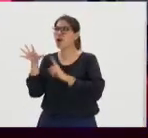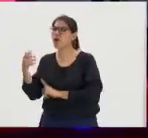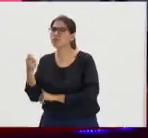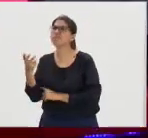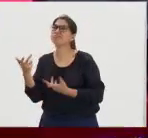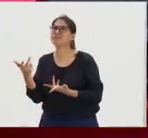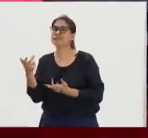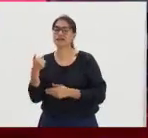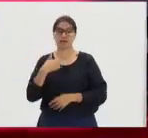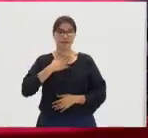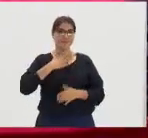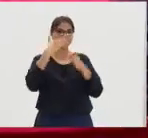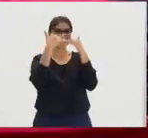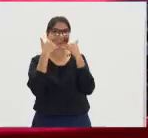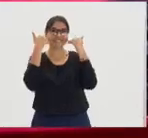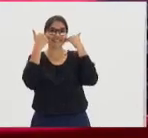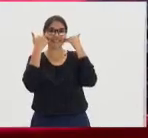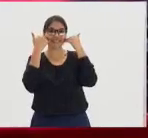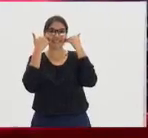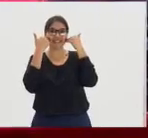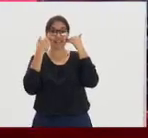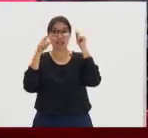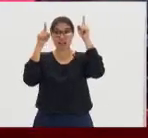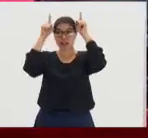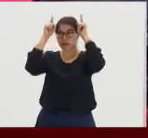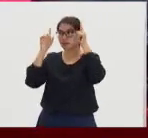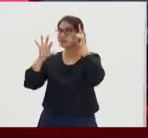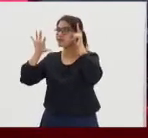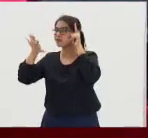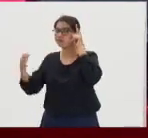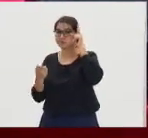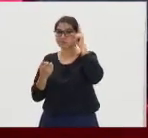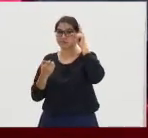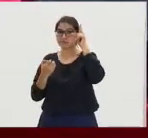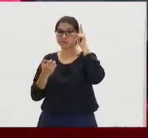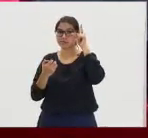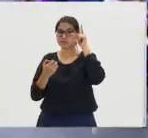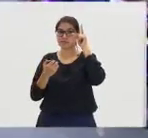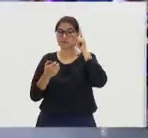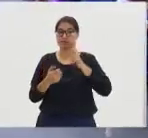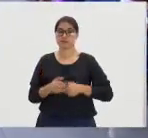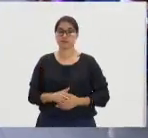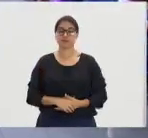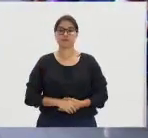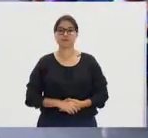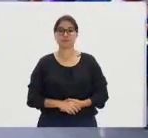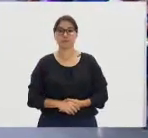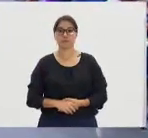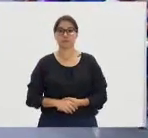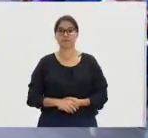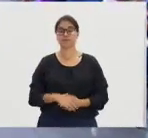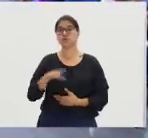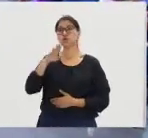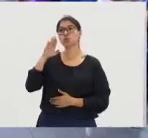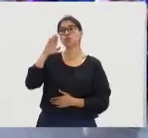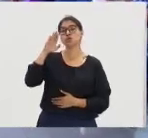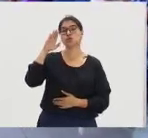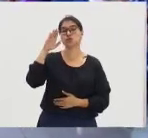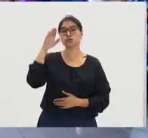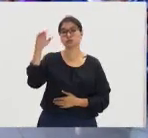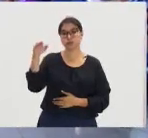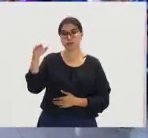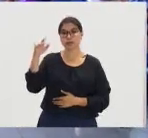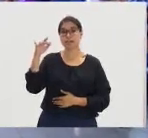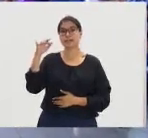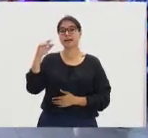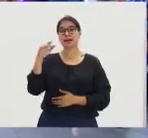Robarte el gozo. Aterrizamos en Los Ángeles. Predicamos la noche del miércoles en Los Ángeles y manejamos 4 horas y tanto para llegar a Las Vegas el